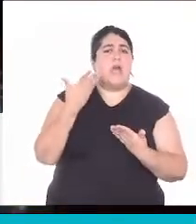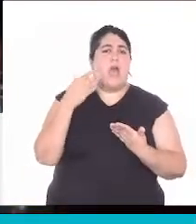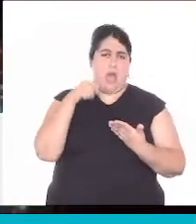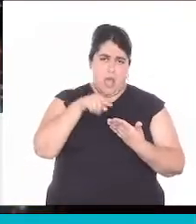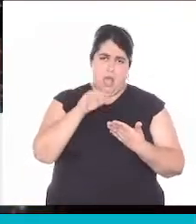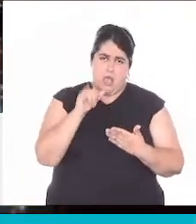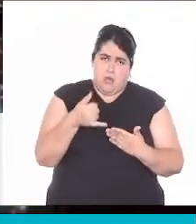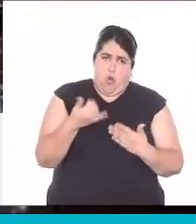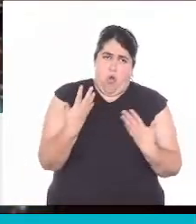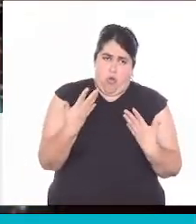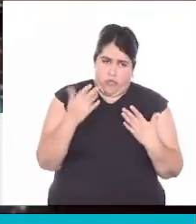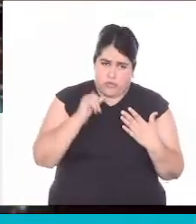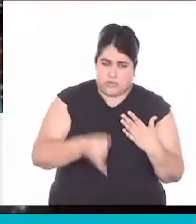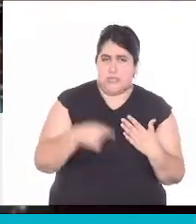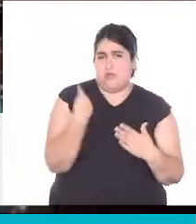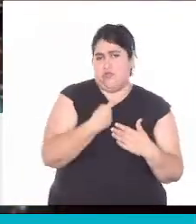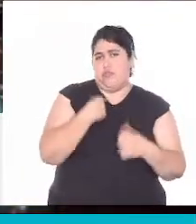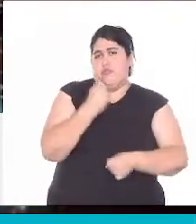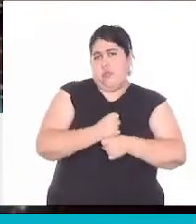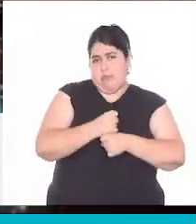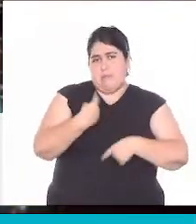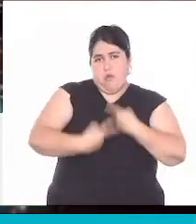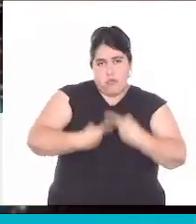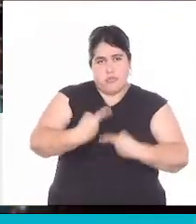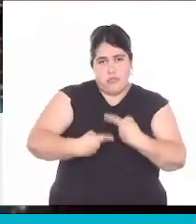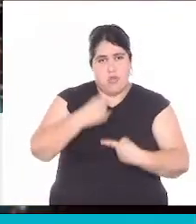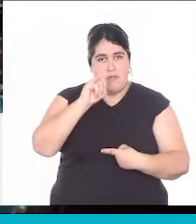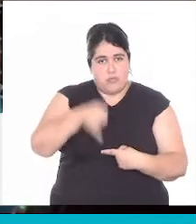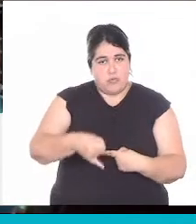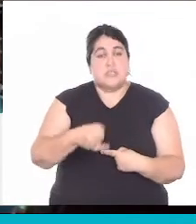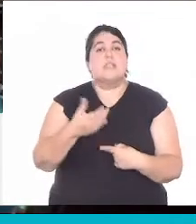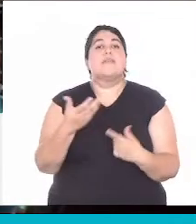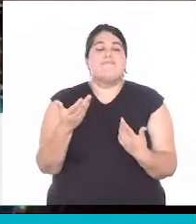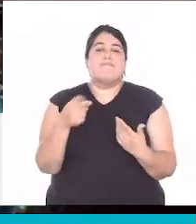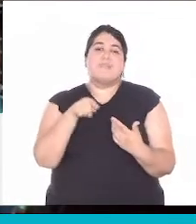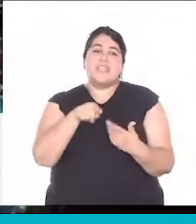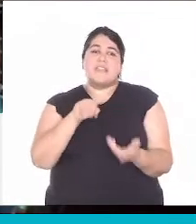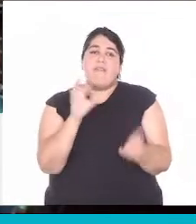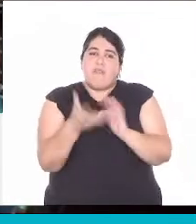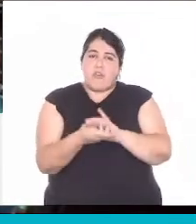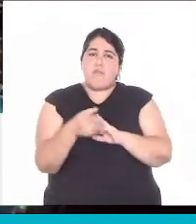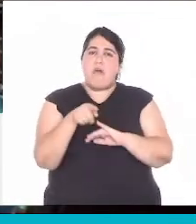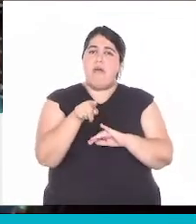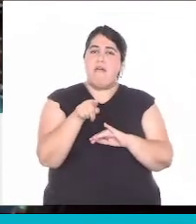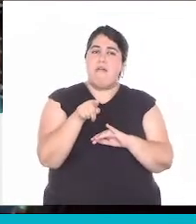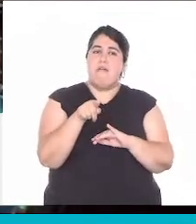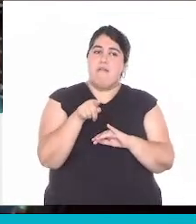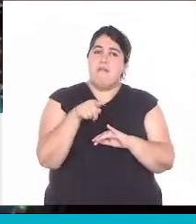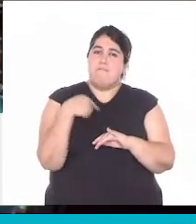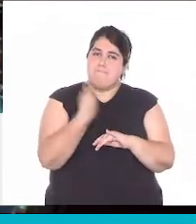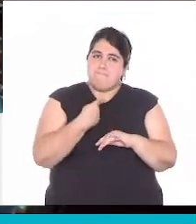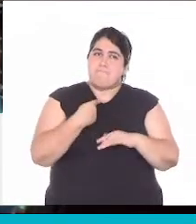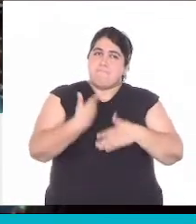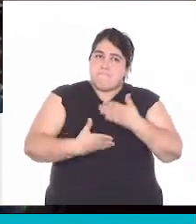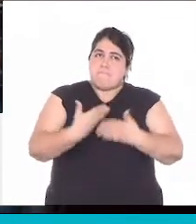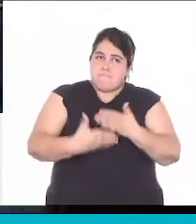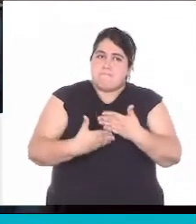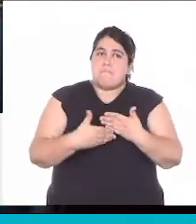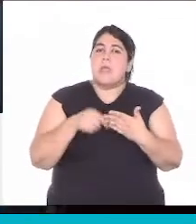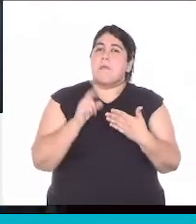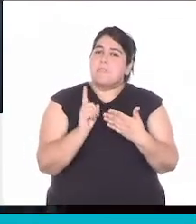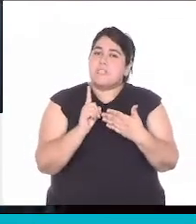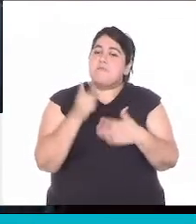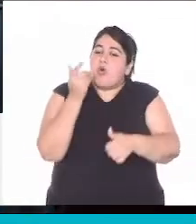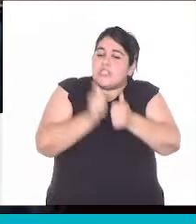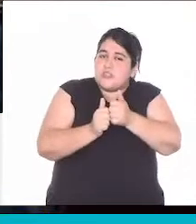supuesto tenemos que seguir trabajando para que eso, de alguna manera, siga siendo parte de la historia de